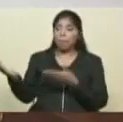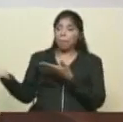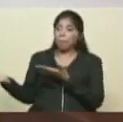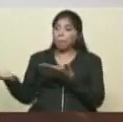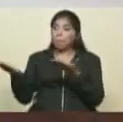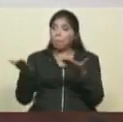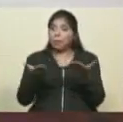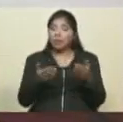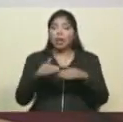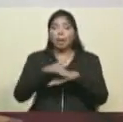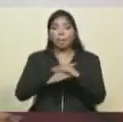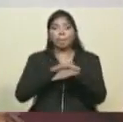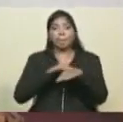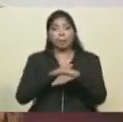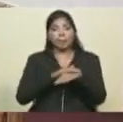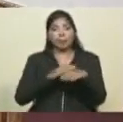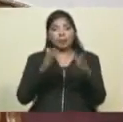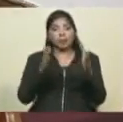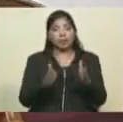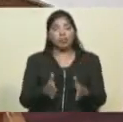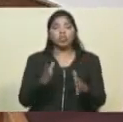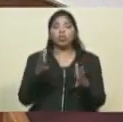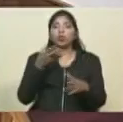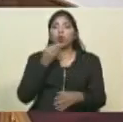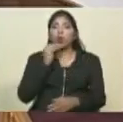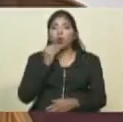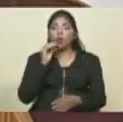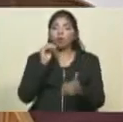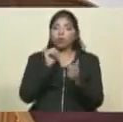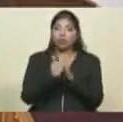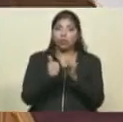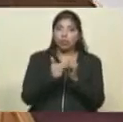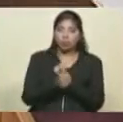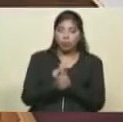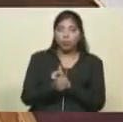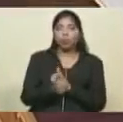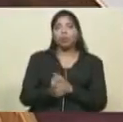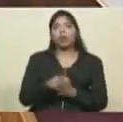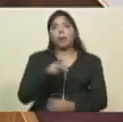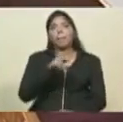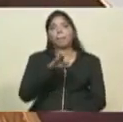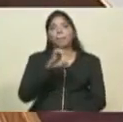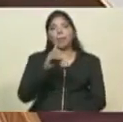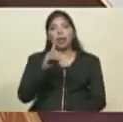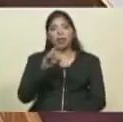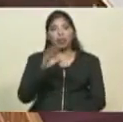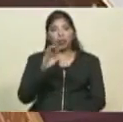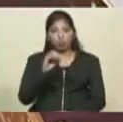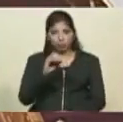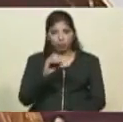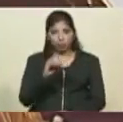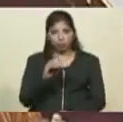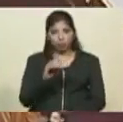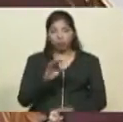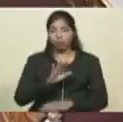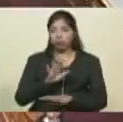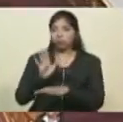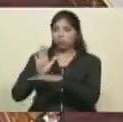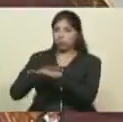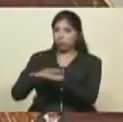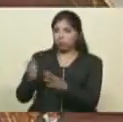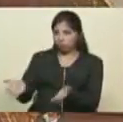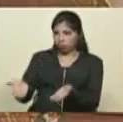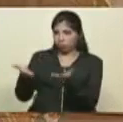Poder Popular para la Juventud y el Deporte, Pedro Infante, a quien le concedió el derecho de palabra y